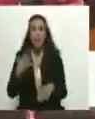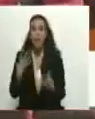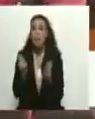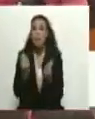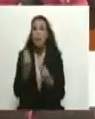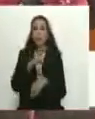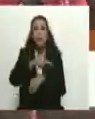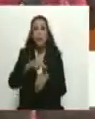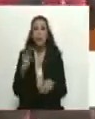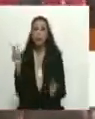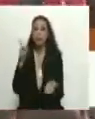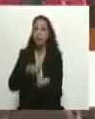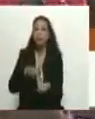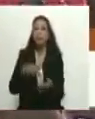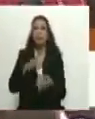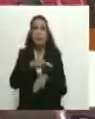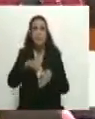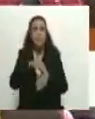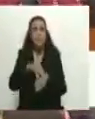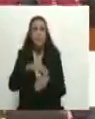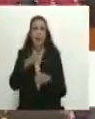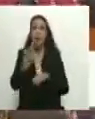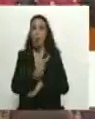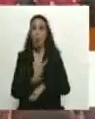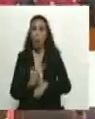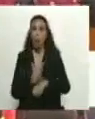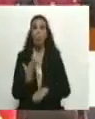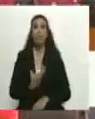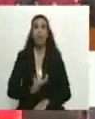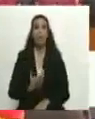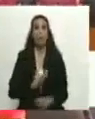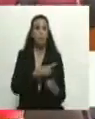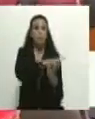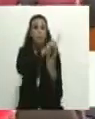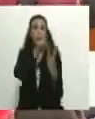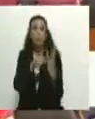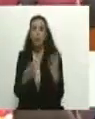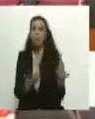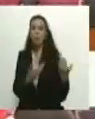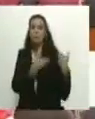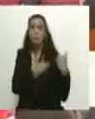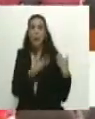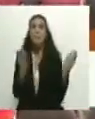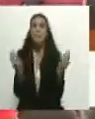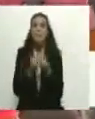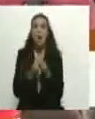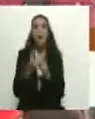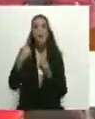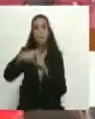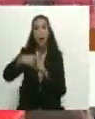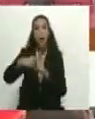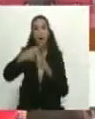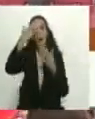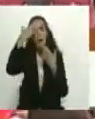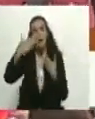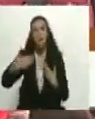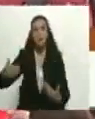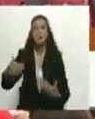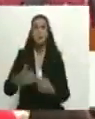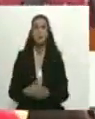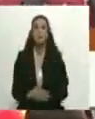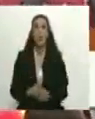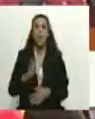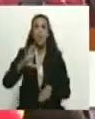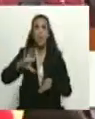tenemos el desfase de gobernadores y alcaldes, entonces el poder popular. Reciban ustedes de